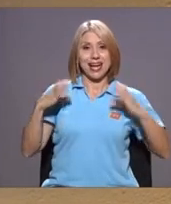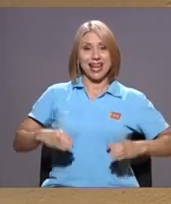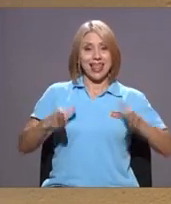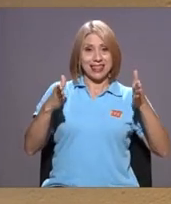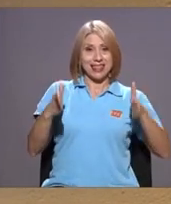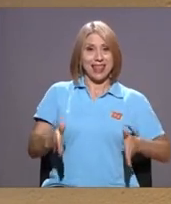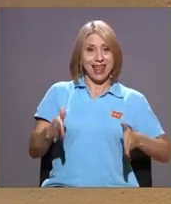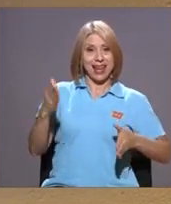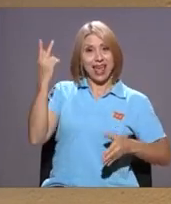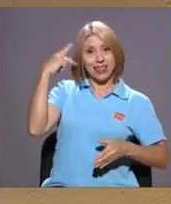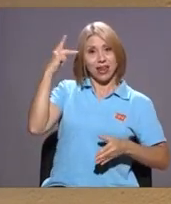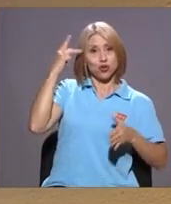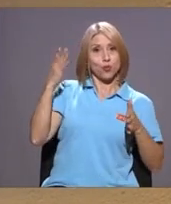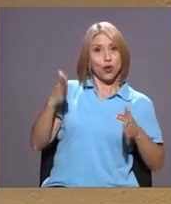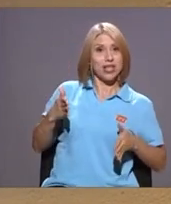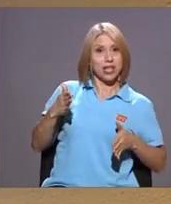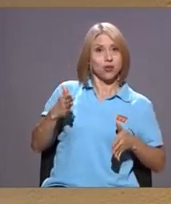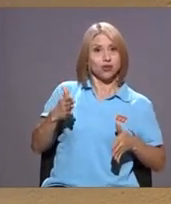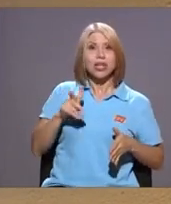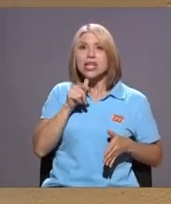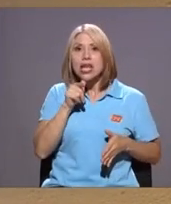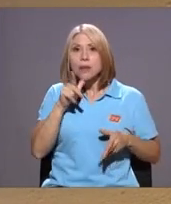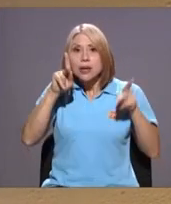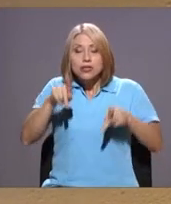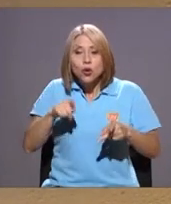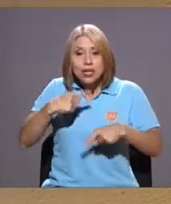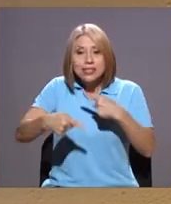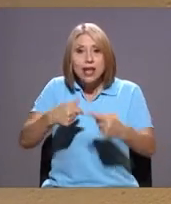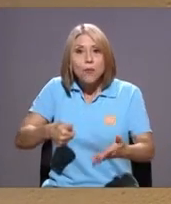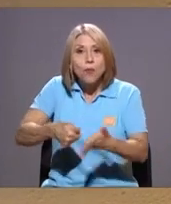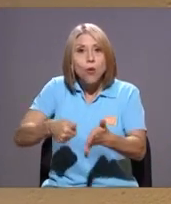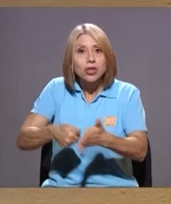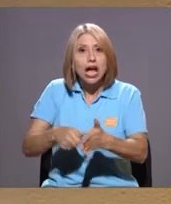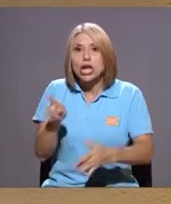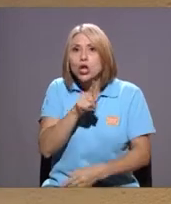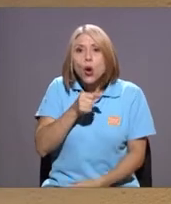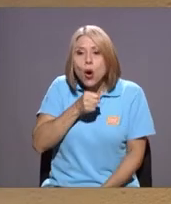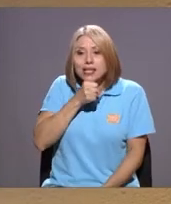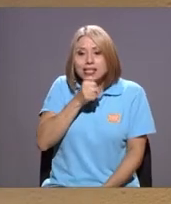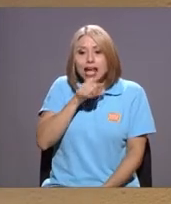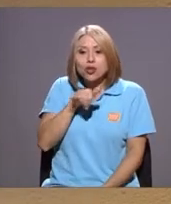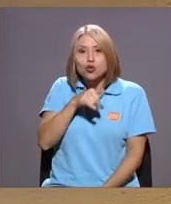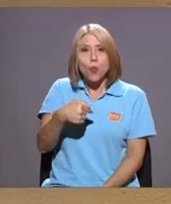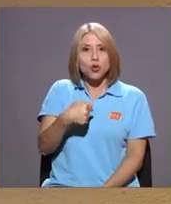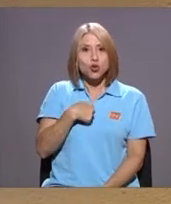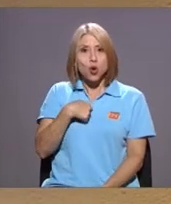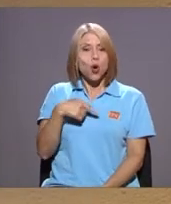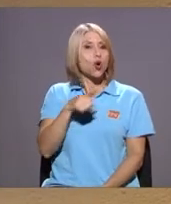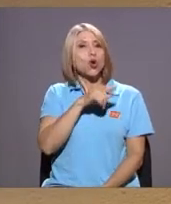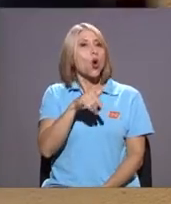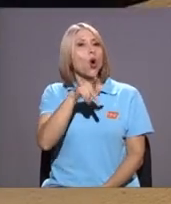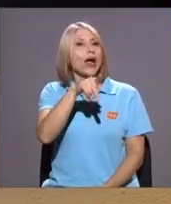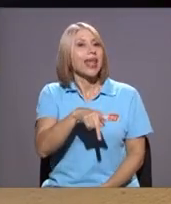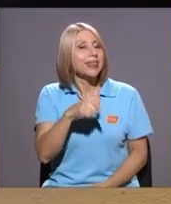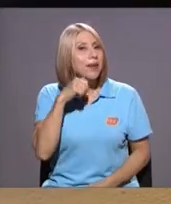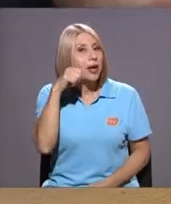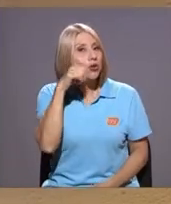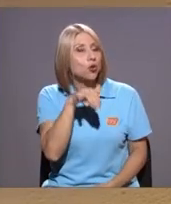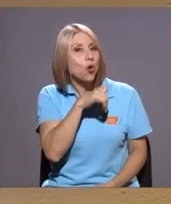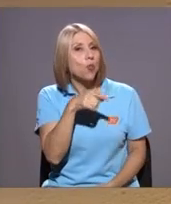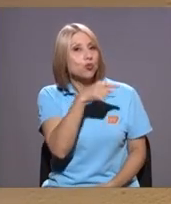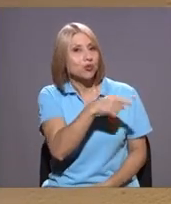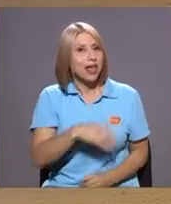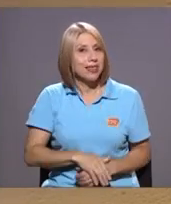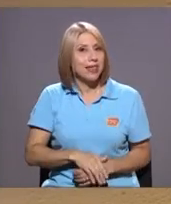los votantes no son los ancianos como yo no sean la gente mayor como usted sino que la parte